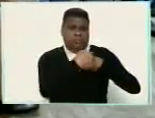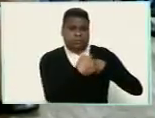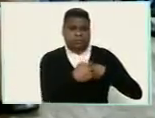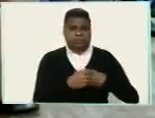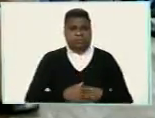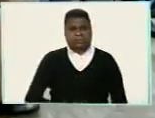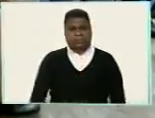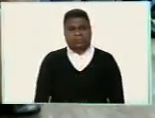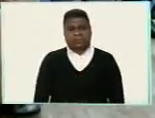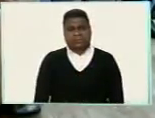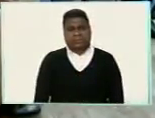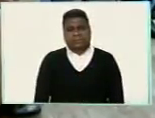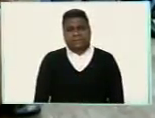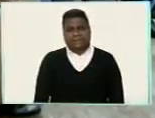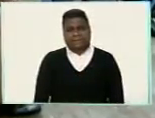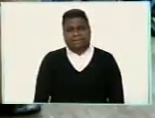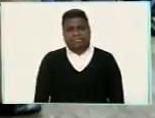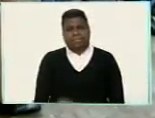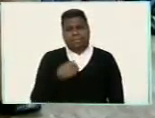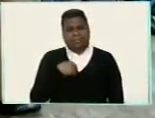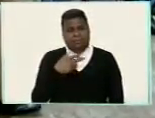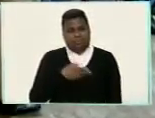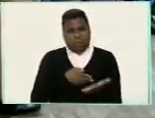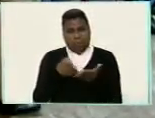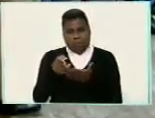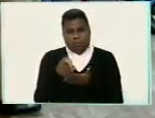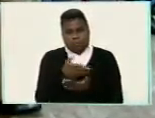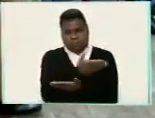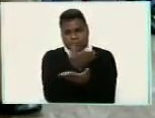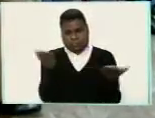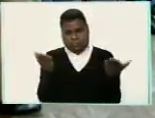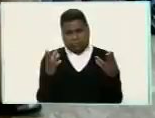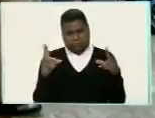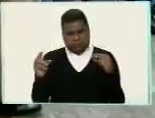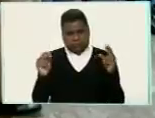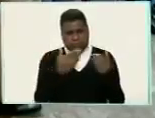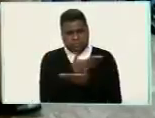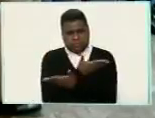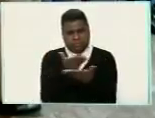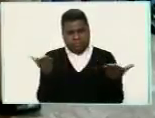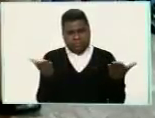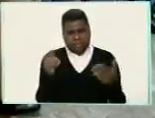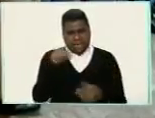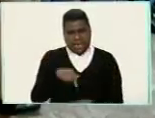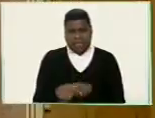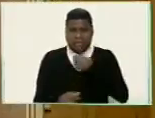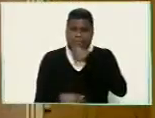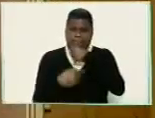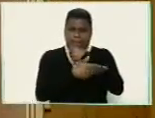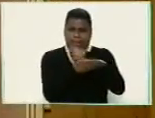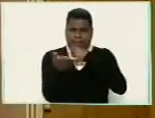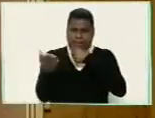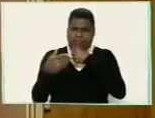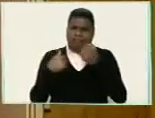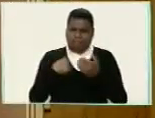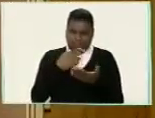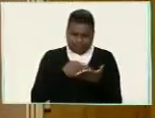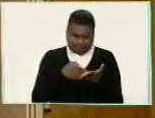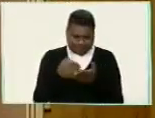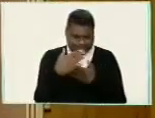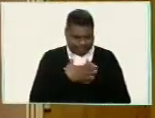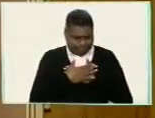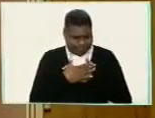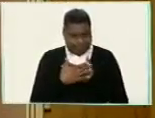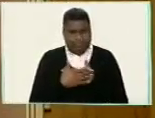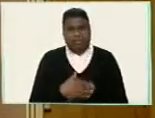ANC. Para mí es un honor dirigirme a ustedes, como yo lo dije, desde esta tribuna de oradores de la plenipotenciaria